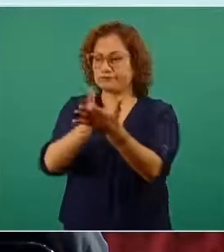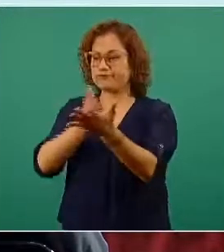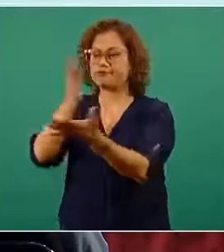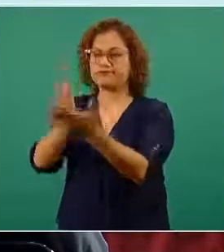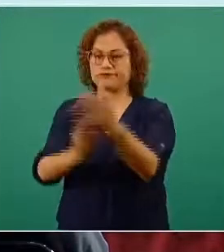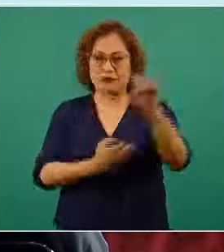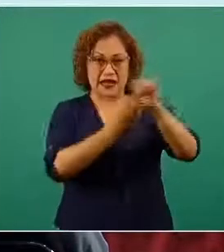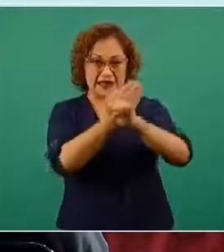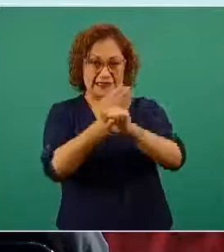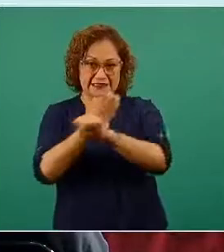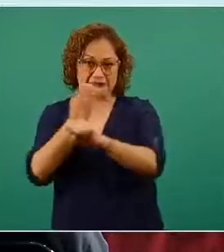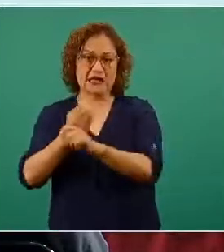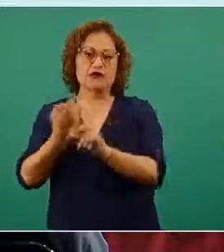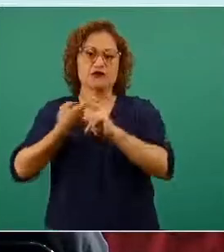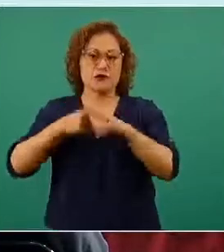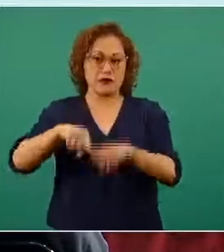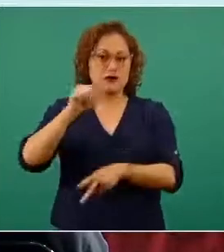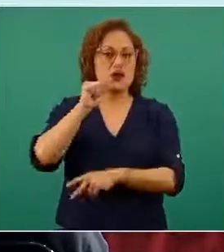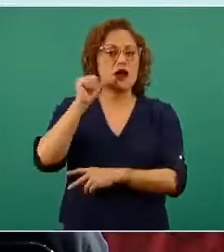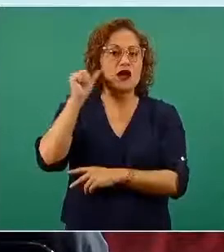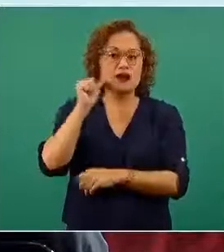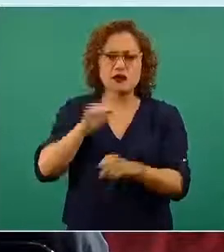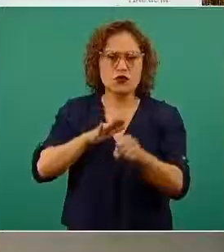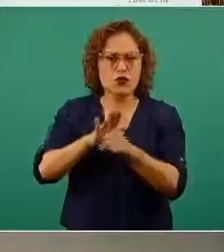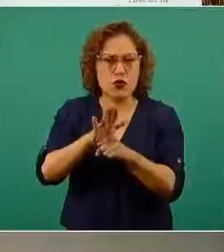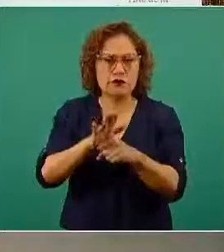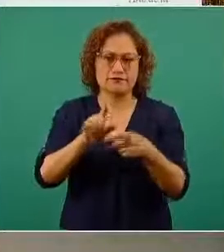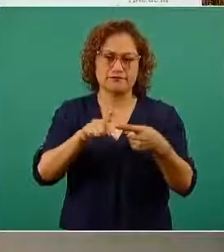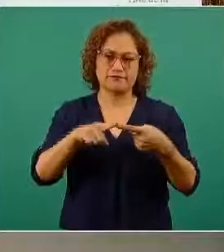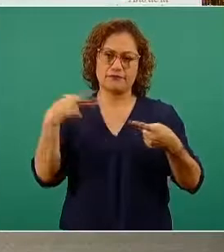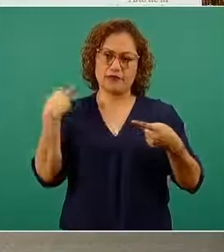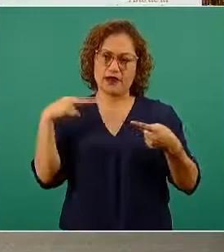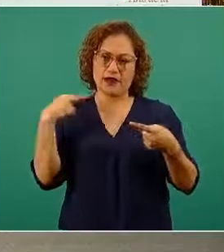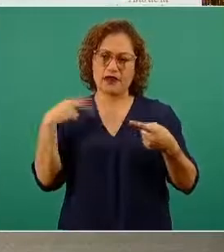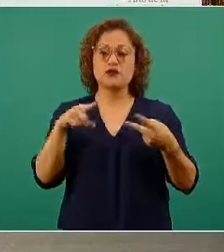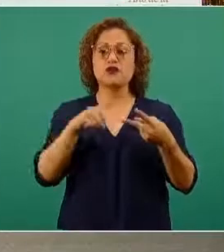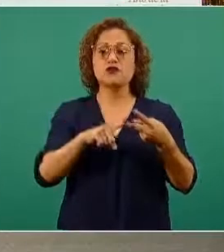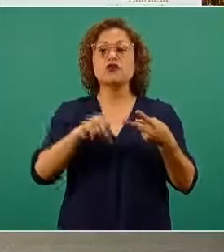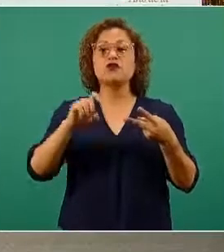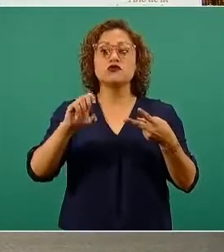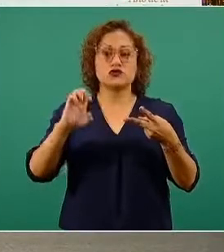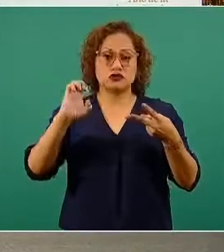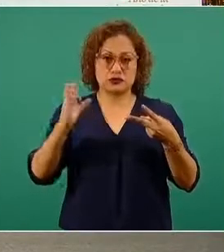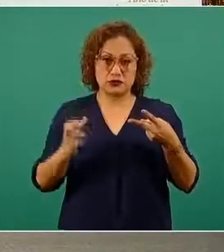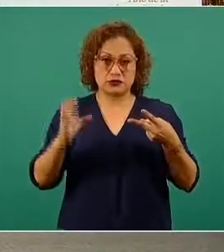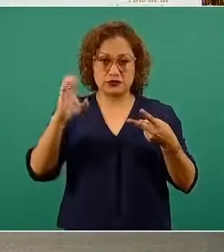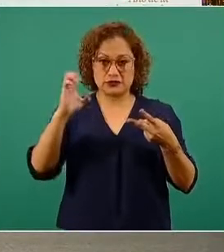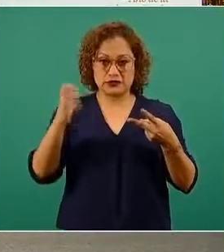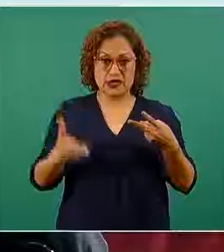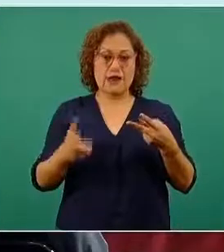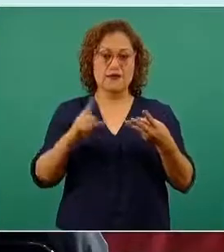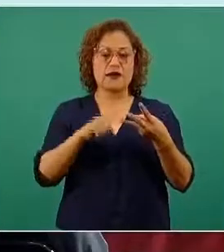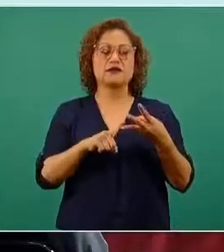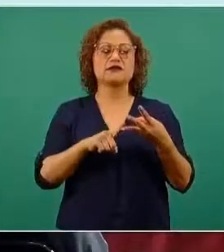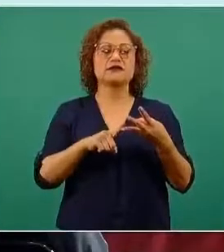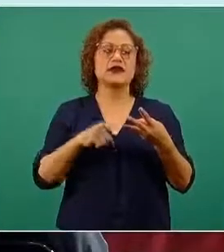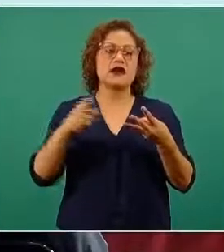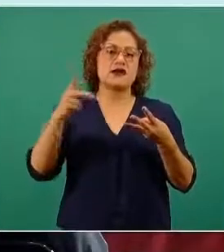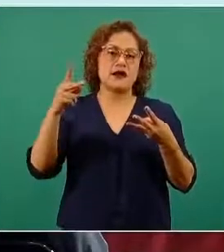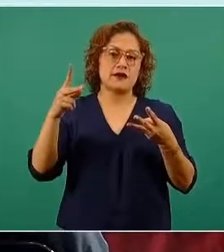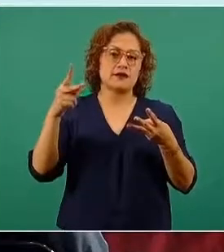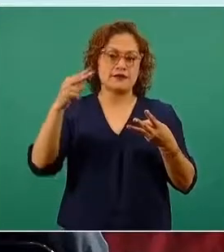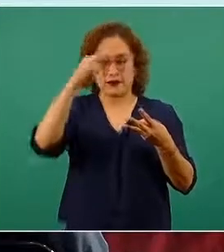entidades federativas donde se realiza esto. ¿Cuáles son? Veracruz, Chiapas, Nayarit, Tamaulipas y